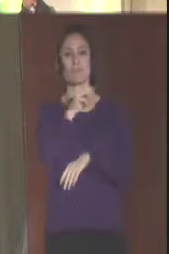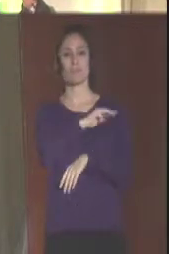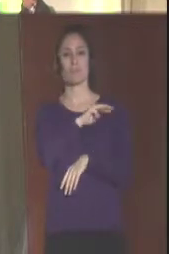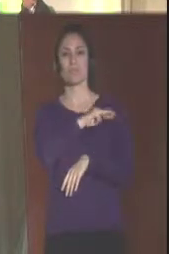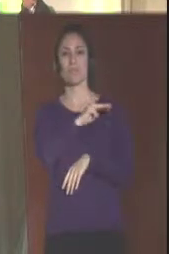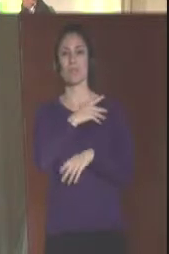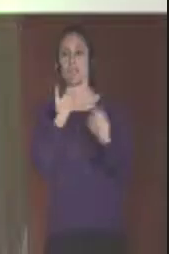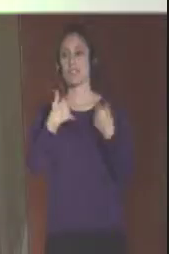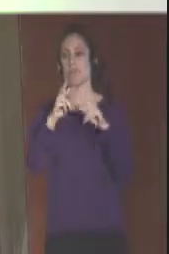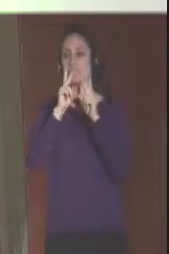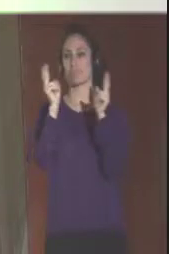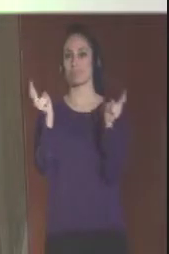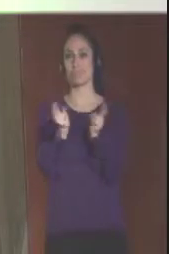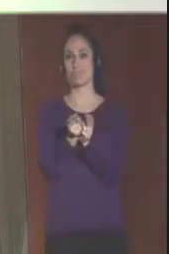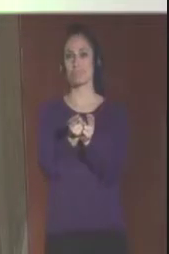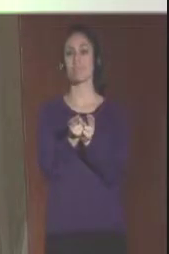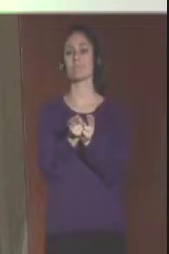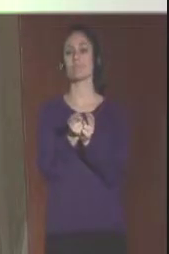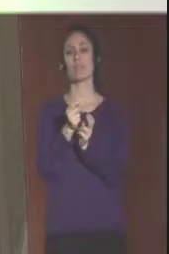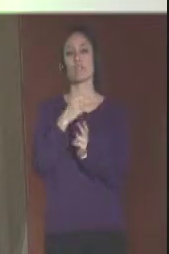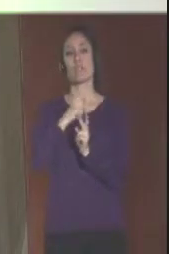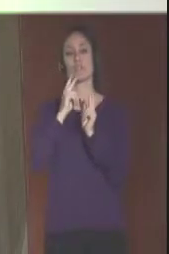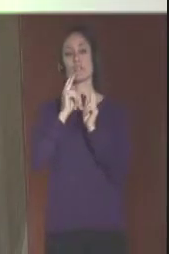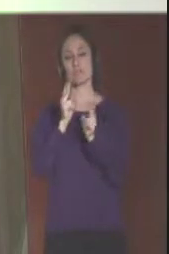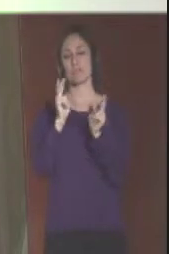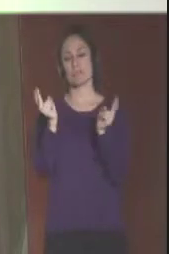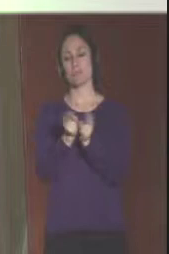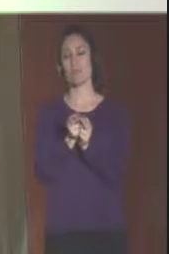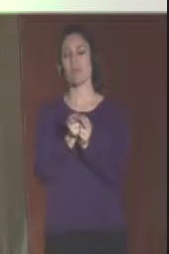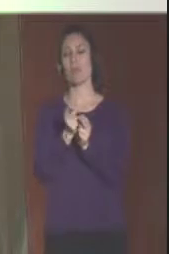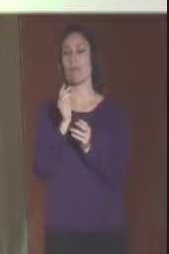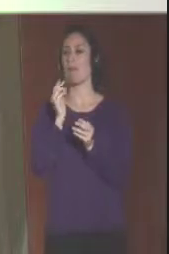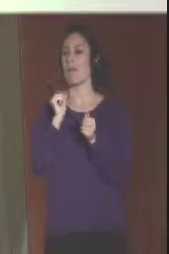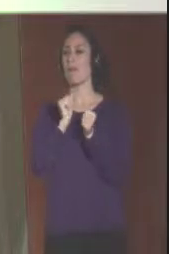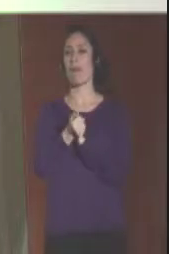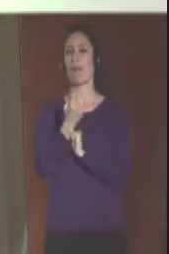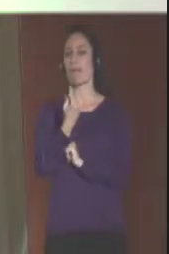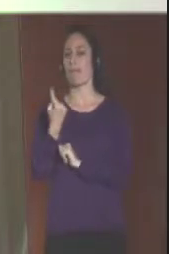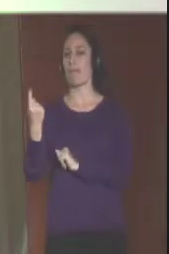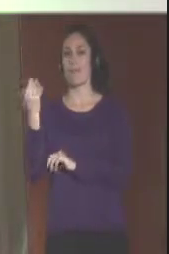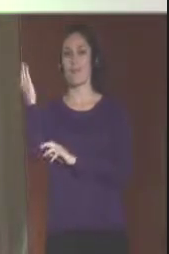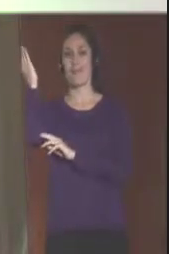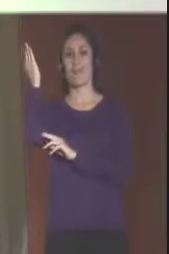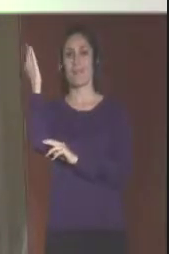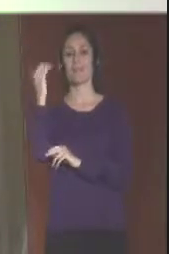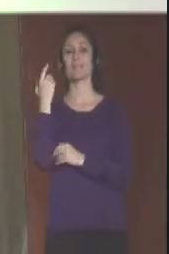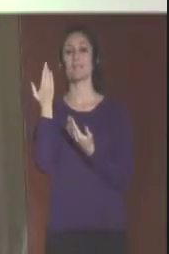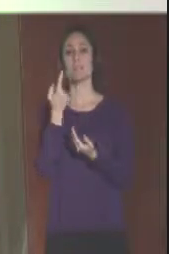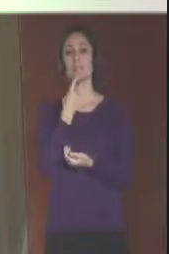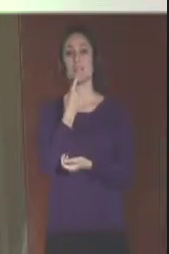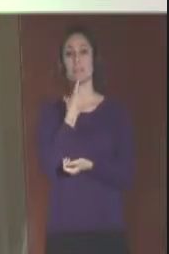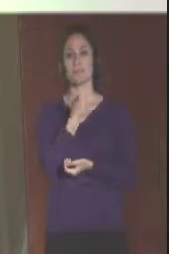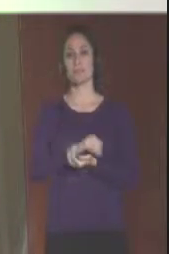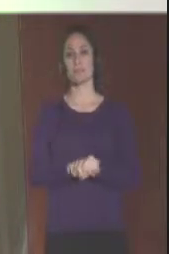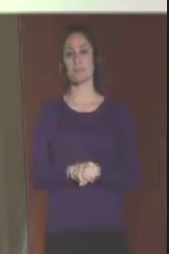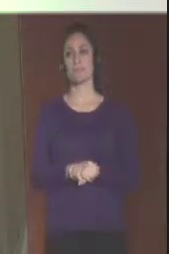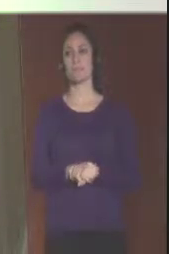se resume la necesidad que plantea cada uno de los alcaldes que están acá